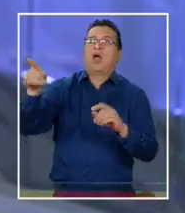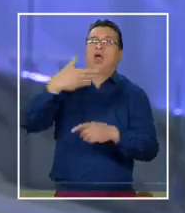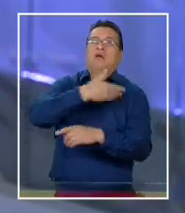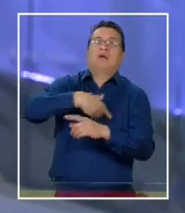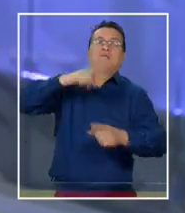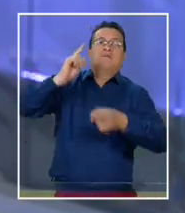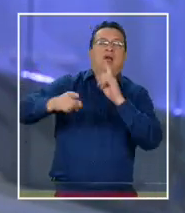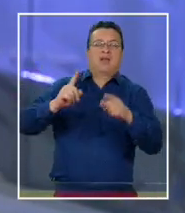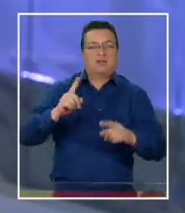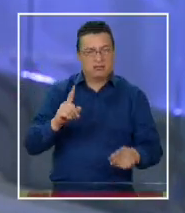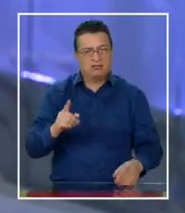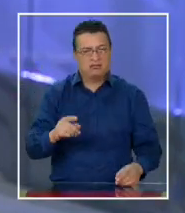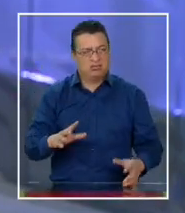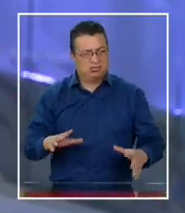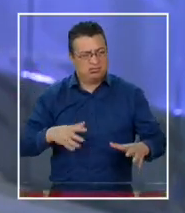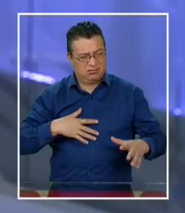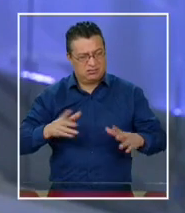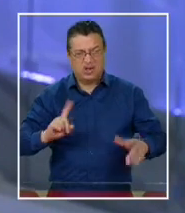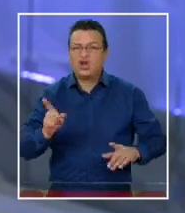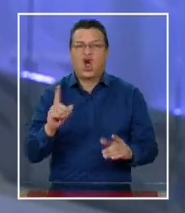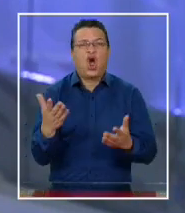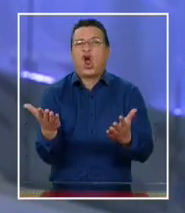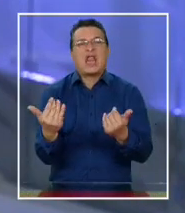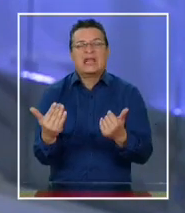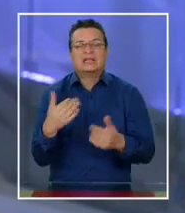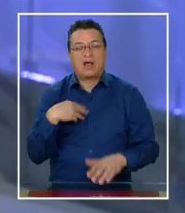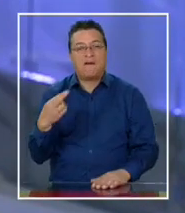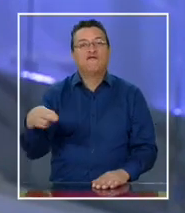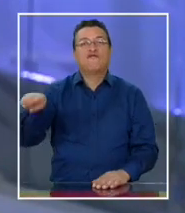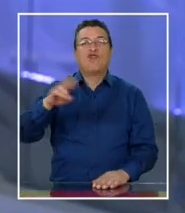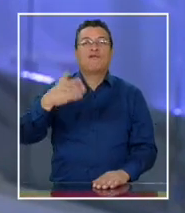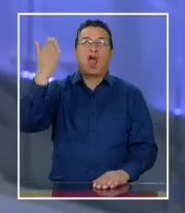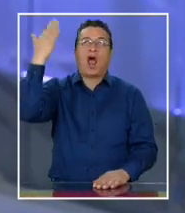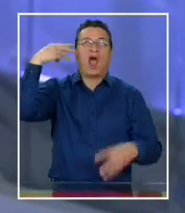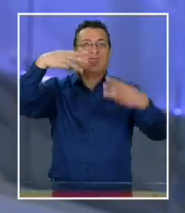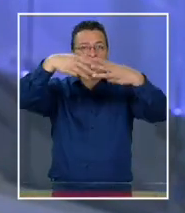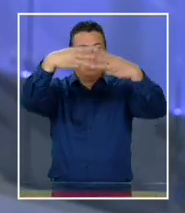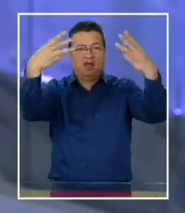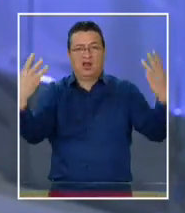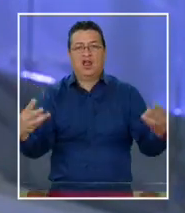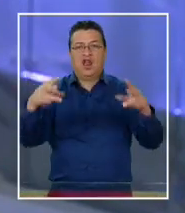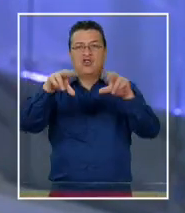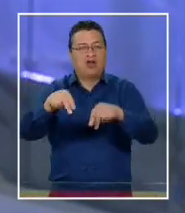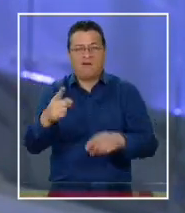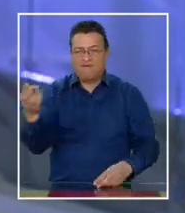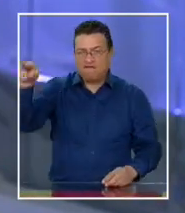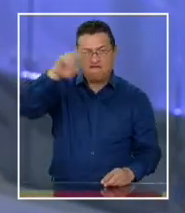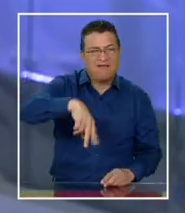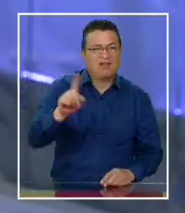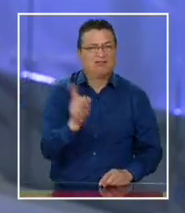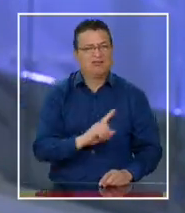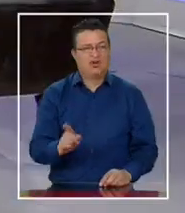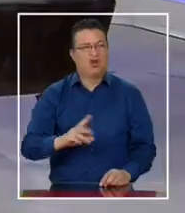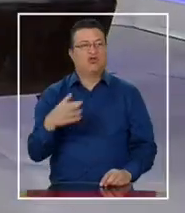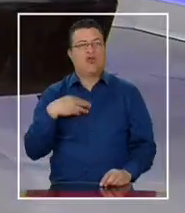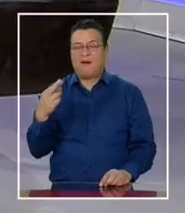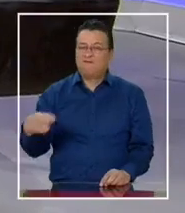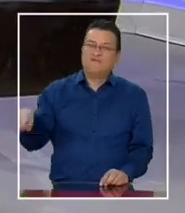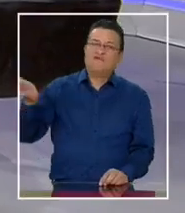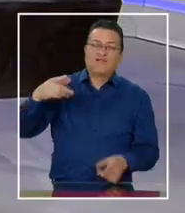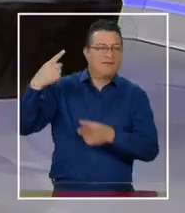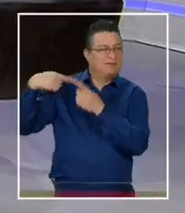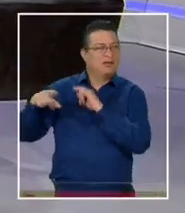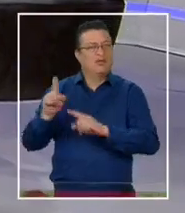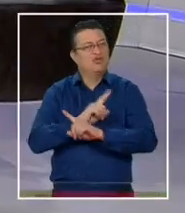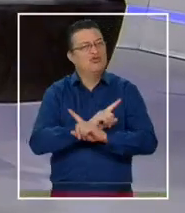o para acá no deja que se despliegue nosotros no necesitamos que vuelva la concertación porque no va a volver porque las cosas no vuelven atrás